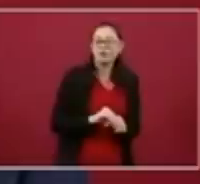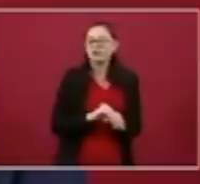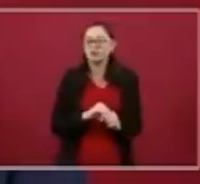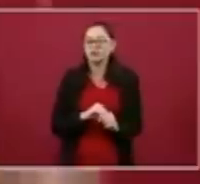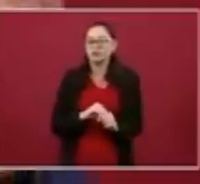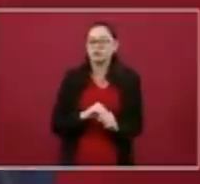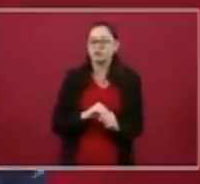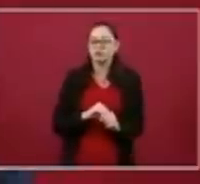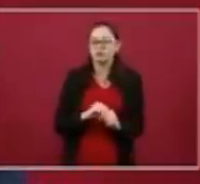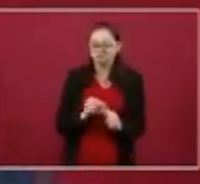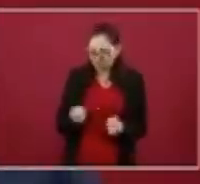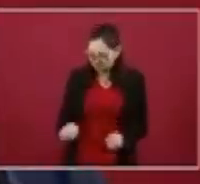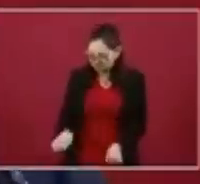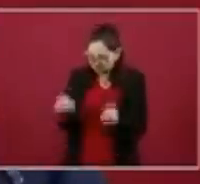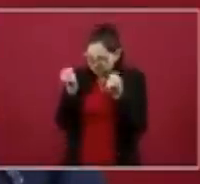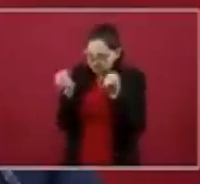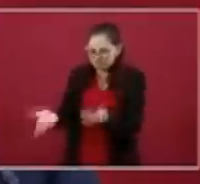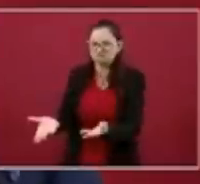está para